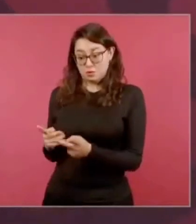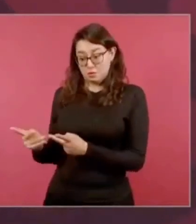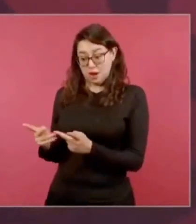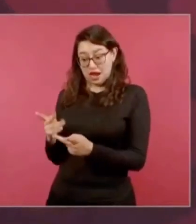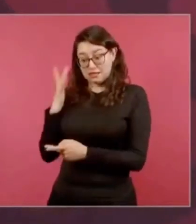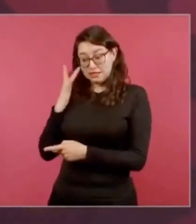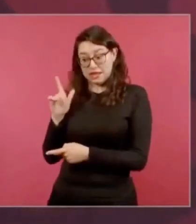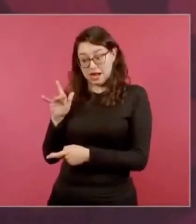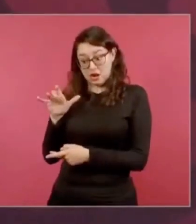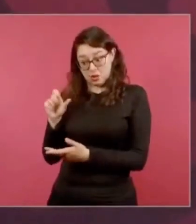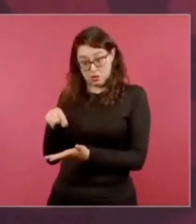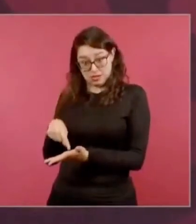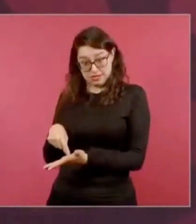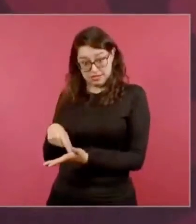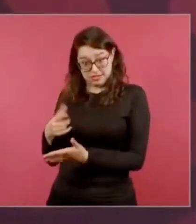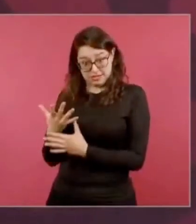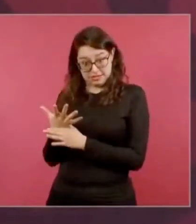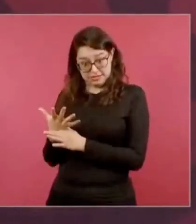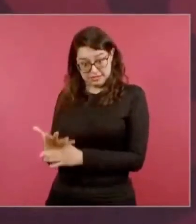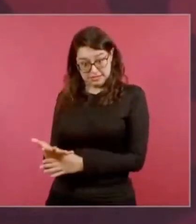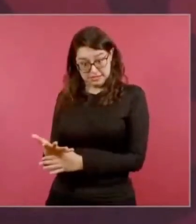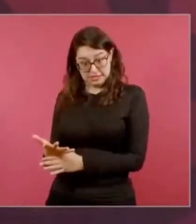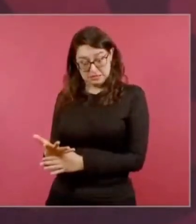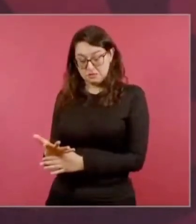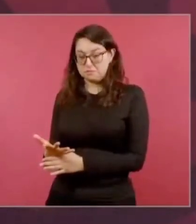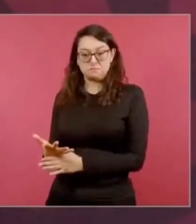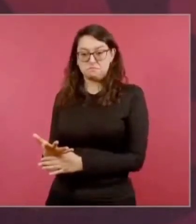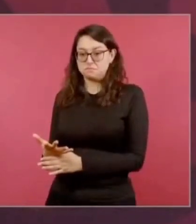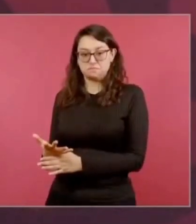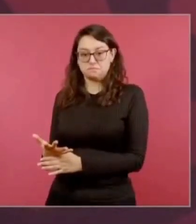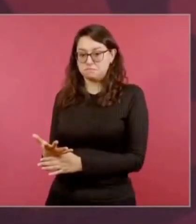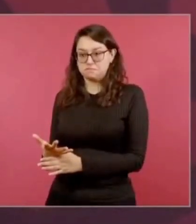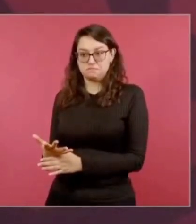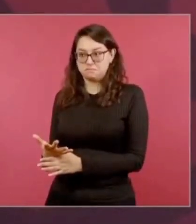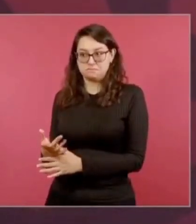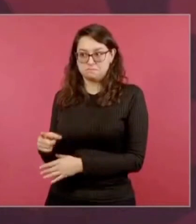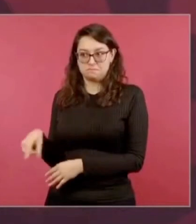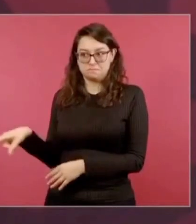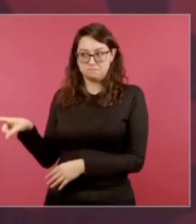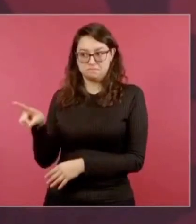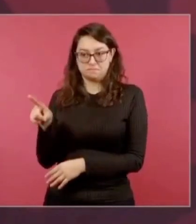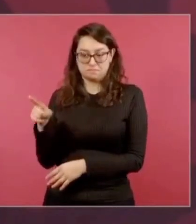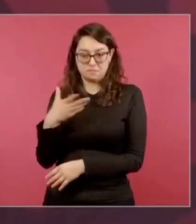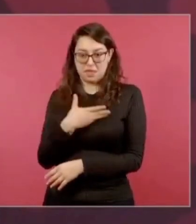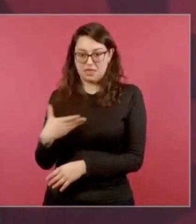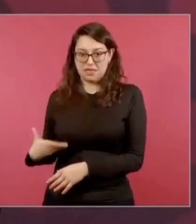originalmente en el Plan de San Luis y como lo demandaba Zapata.